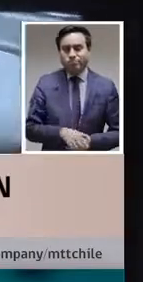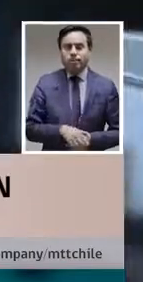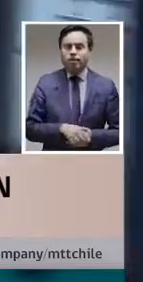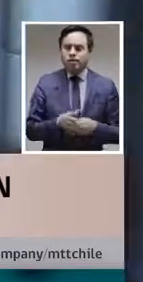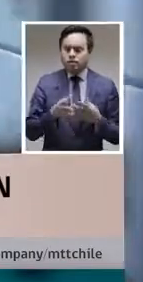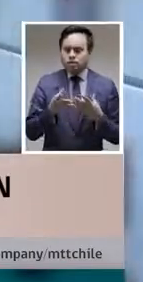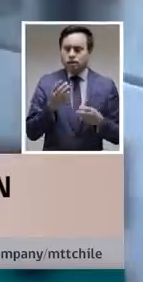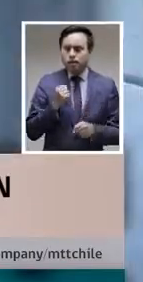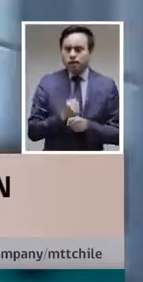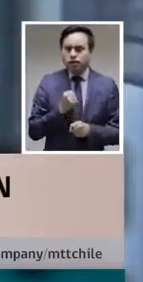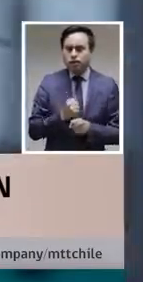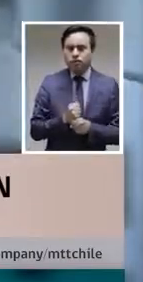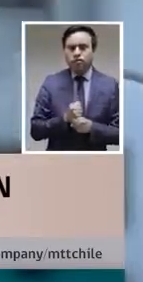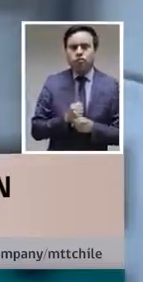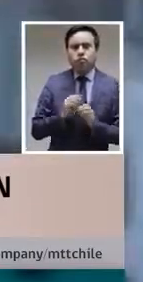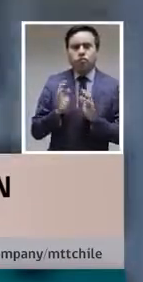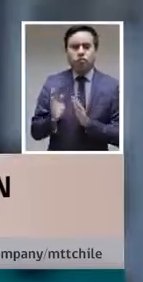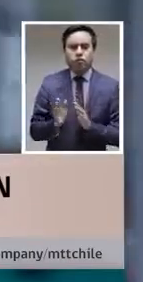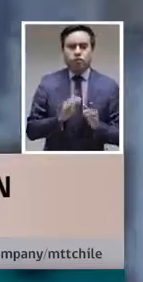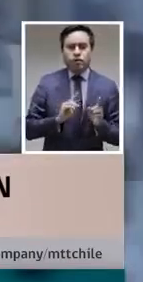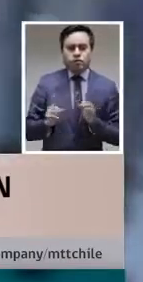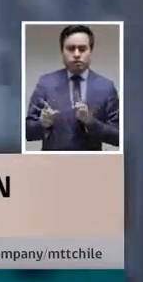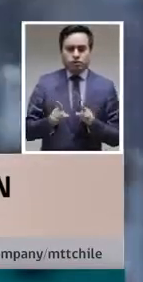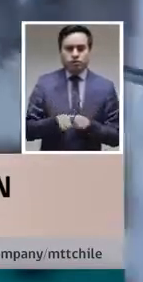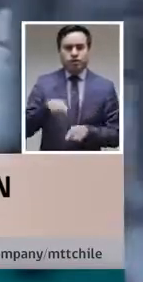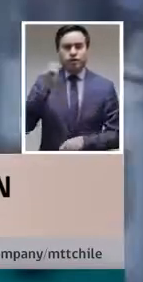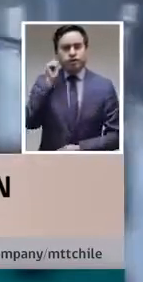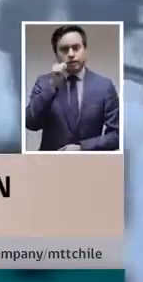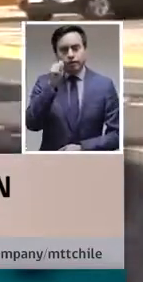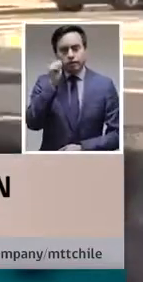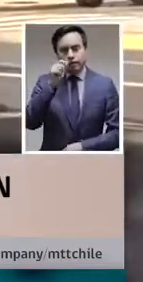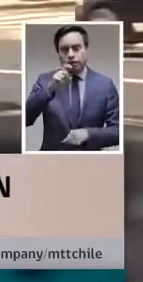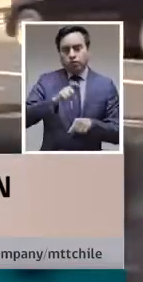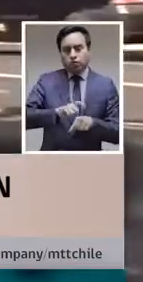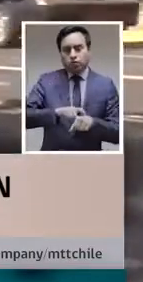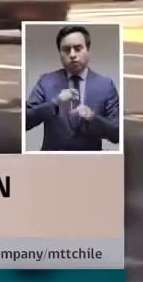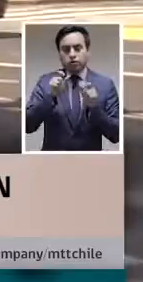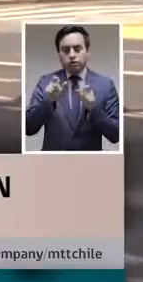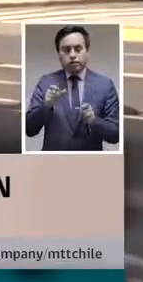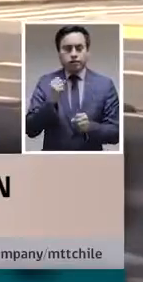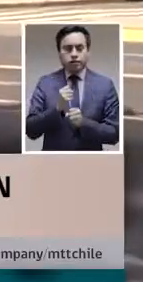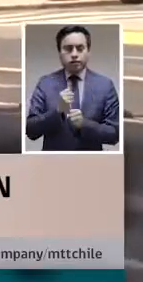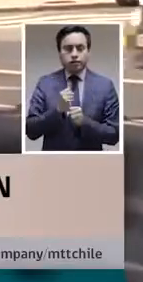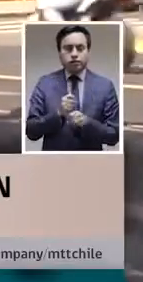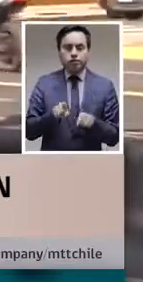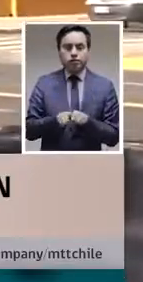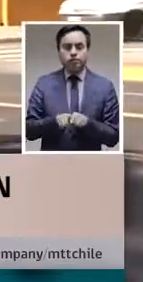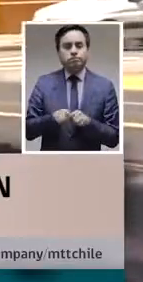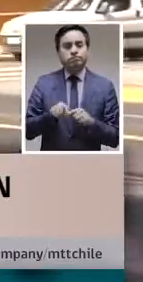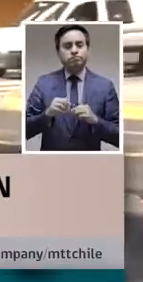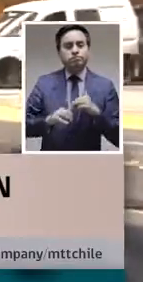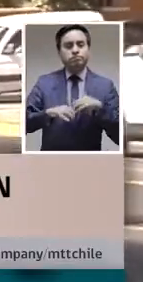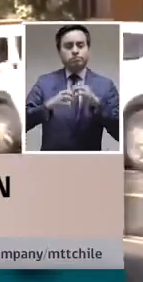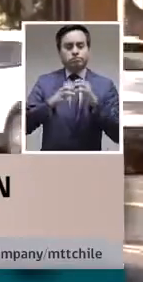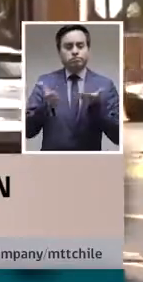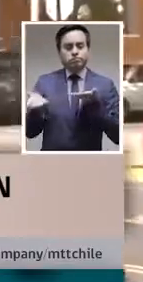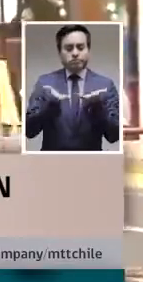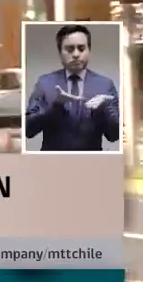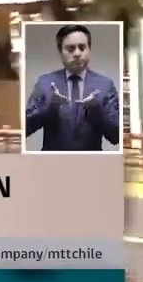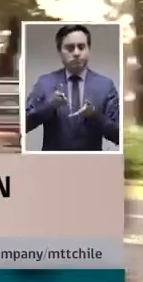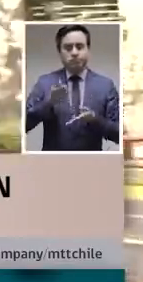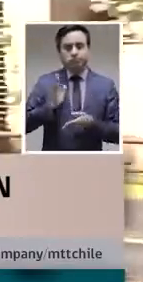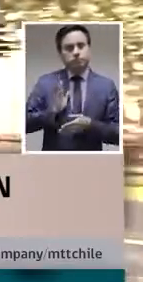gran trabajo operacional, día a día, hora a hora, para poder sostener el servicio